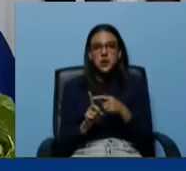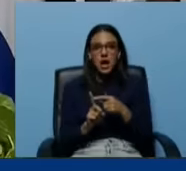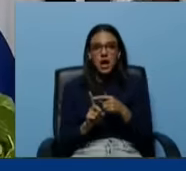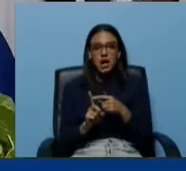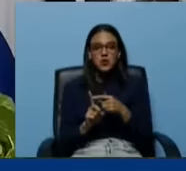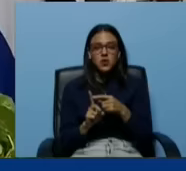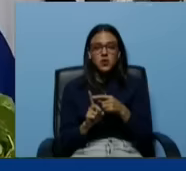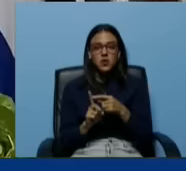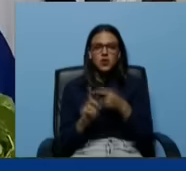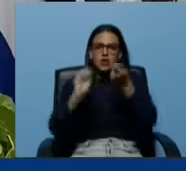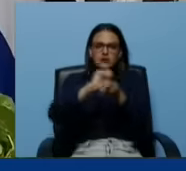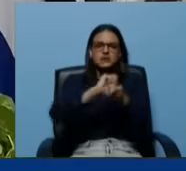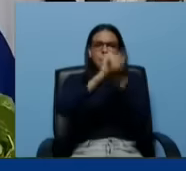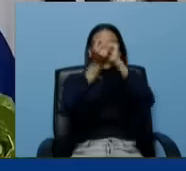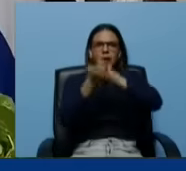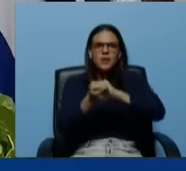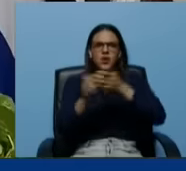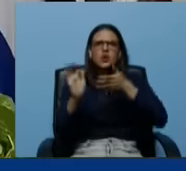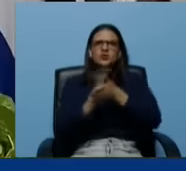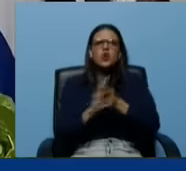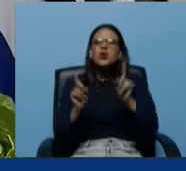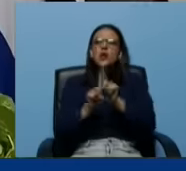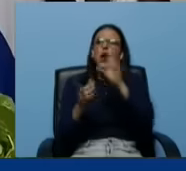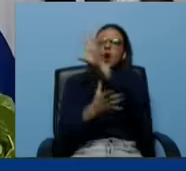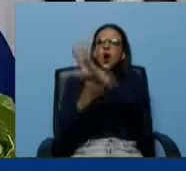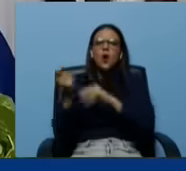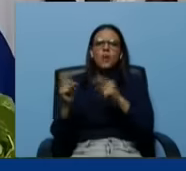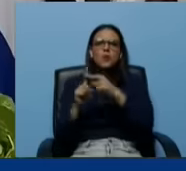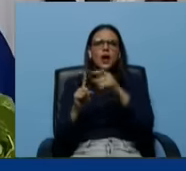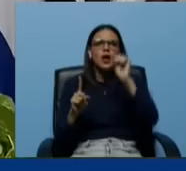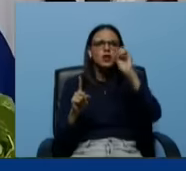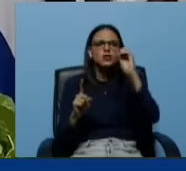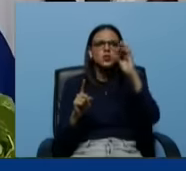se haya convertido en otro Somoza?